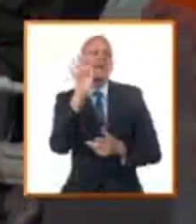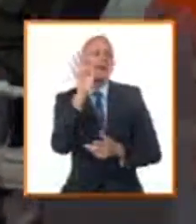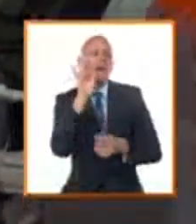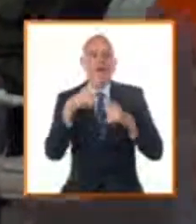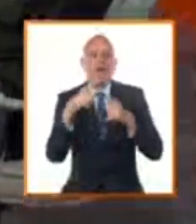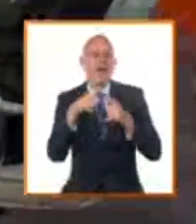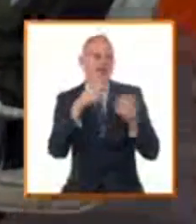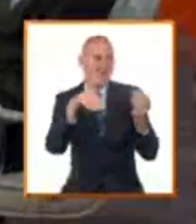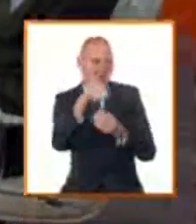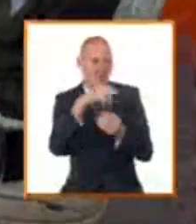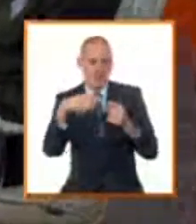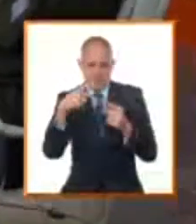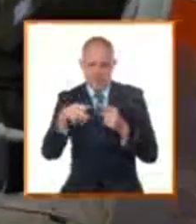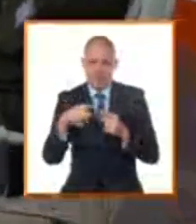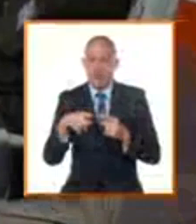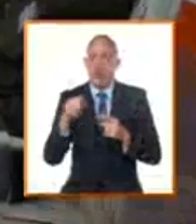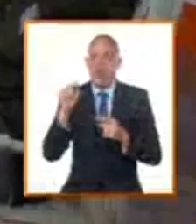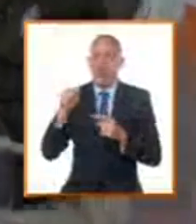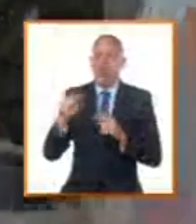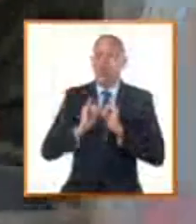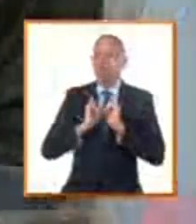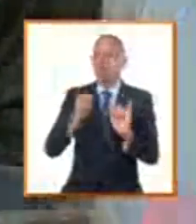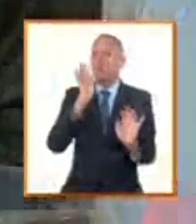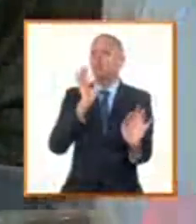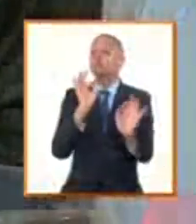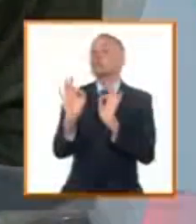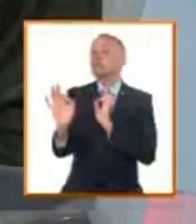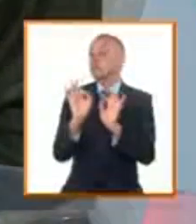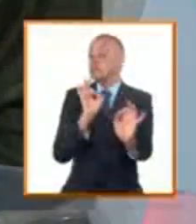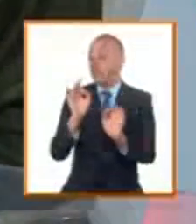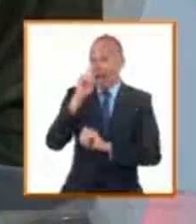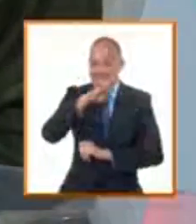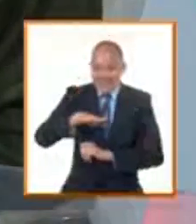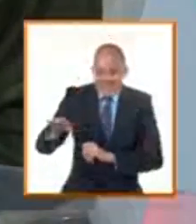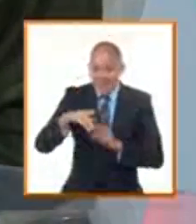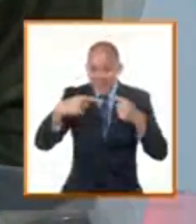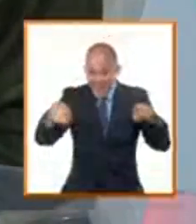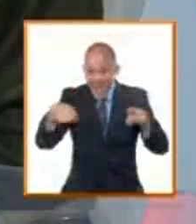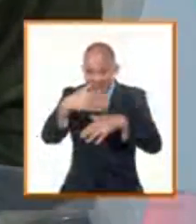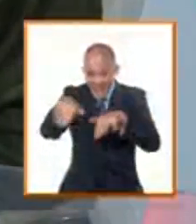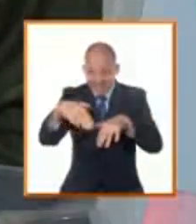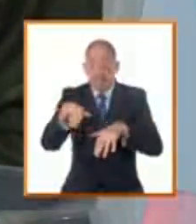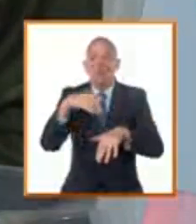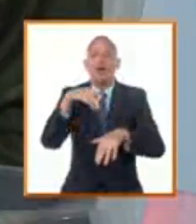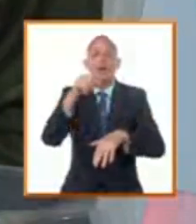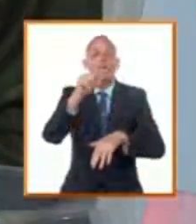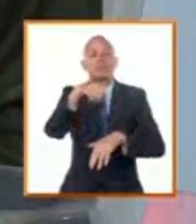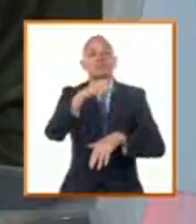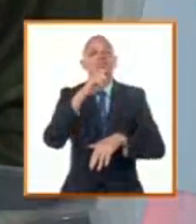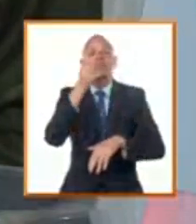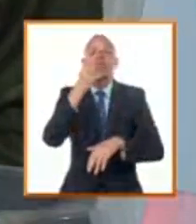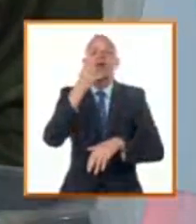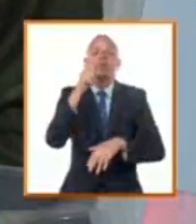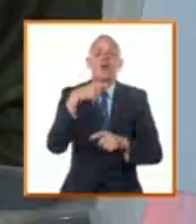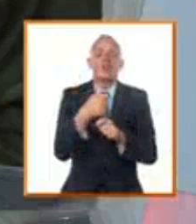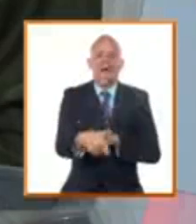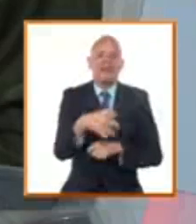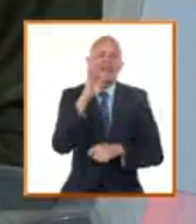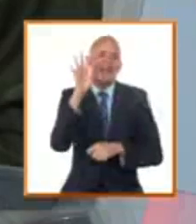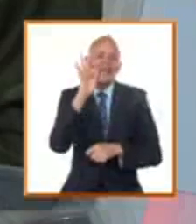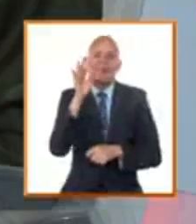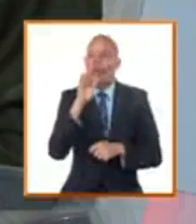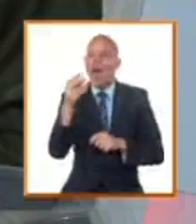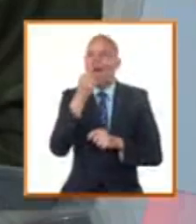al 21, al 2021, según datos oficiales de la Agencia de Estados Unidos, refieren que el incremento de las muertes por